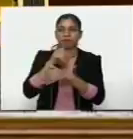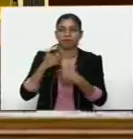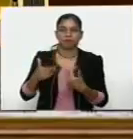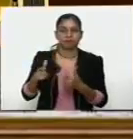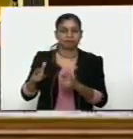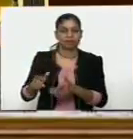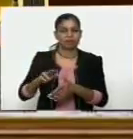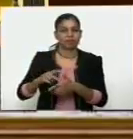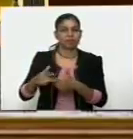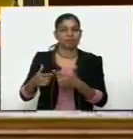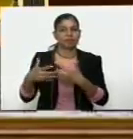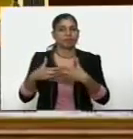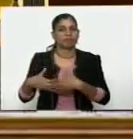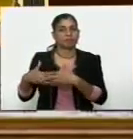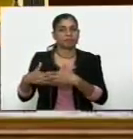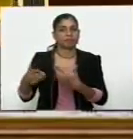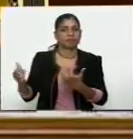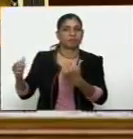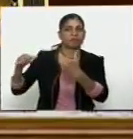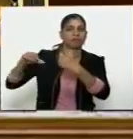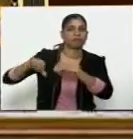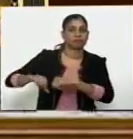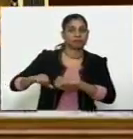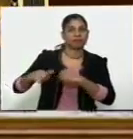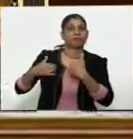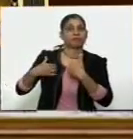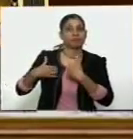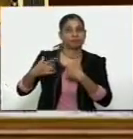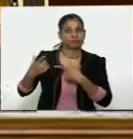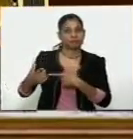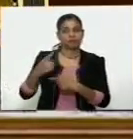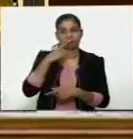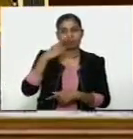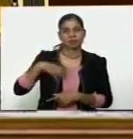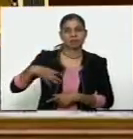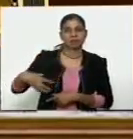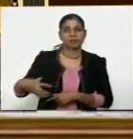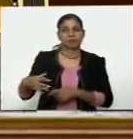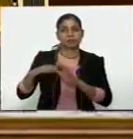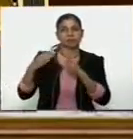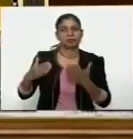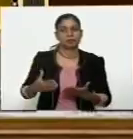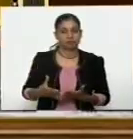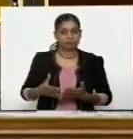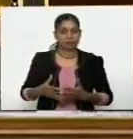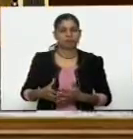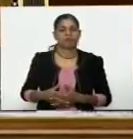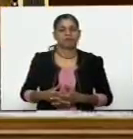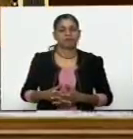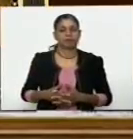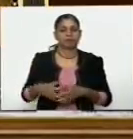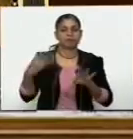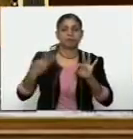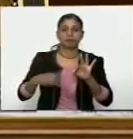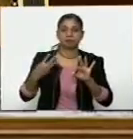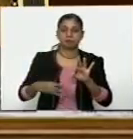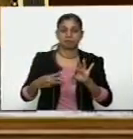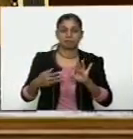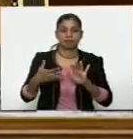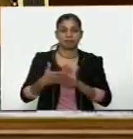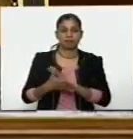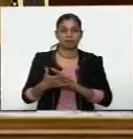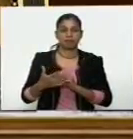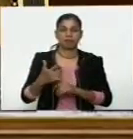crisis financiera que sufre hoy el capitalismo mundial. Y el Petro nació y